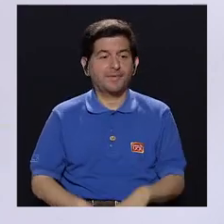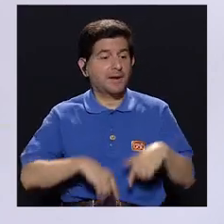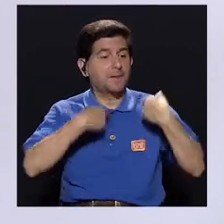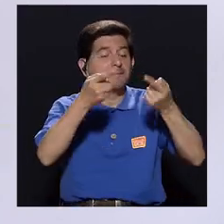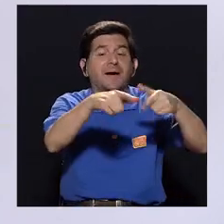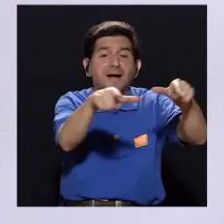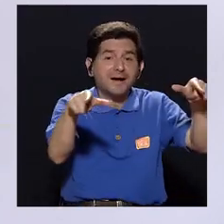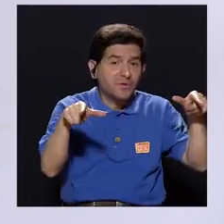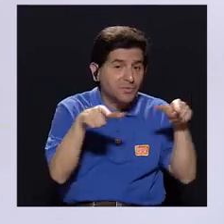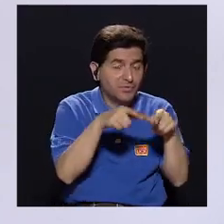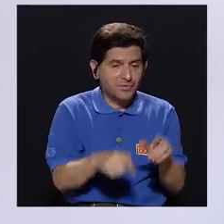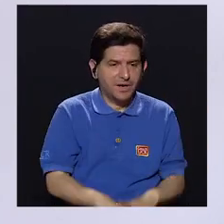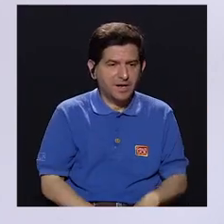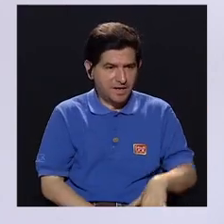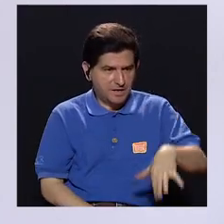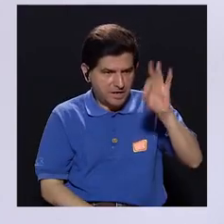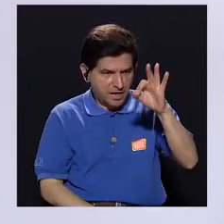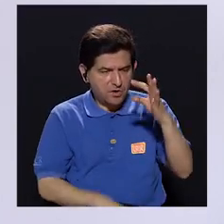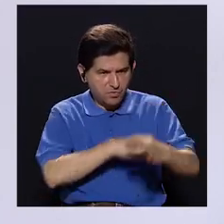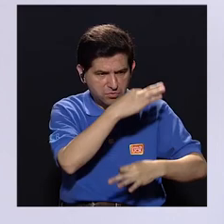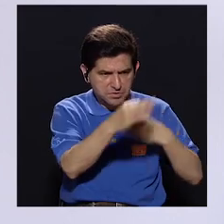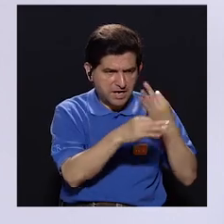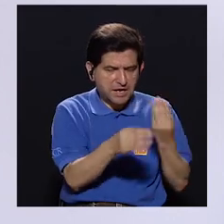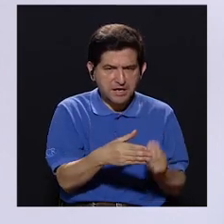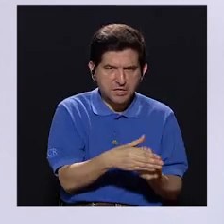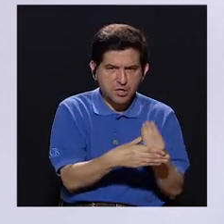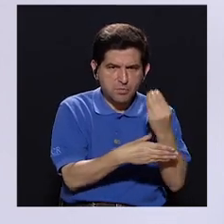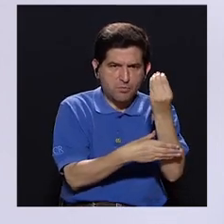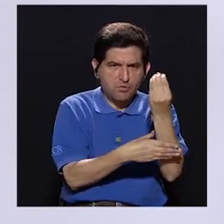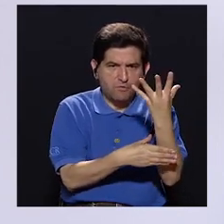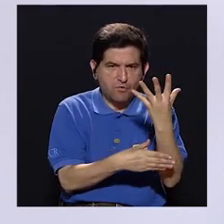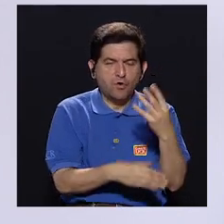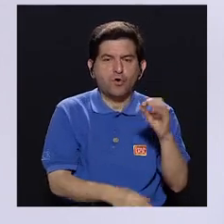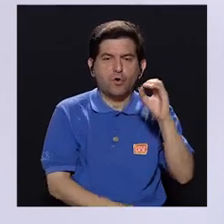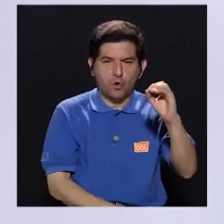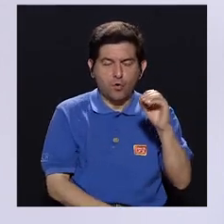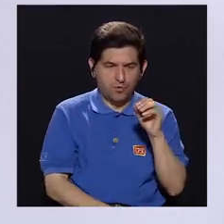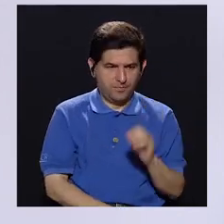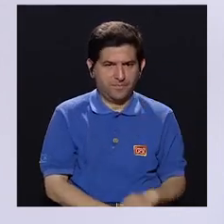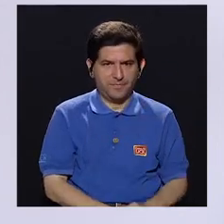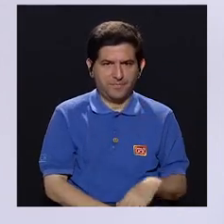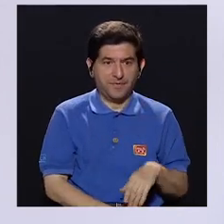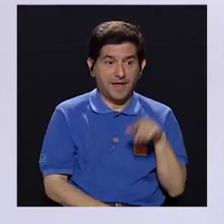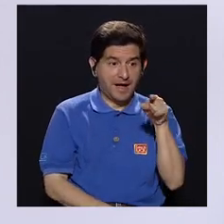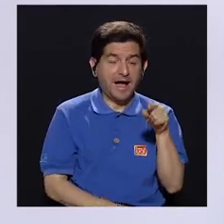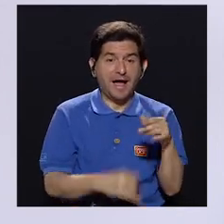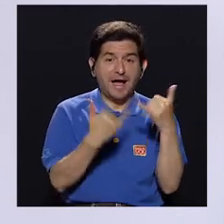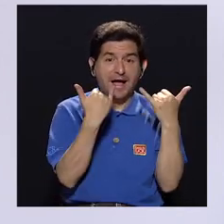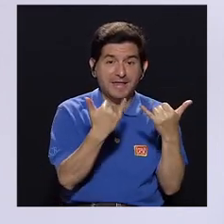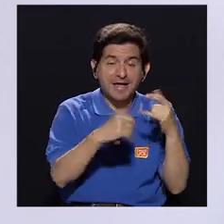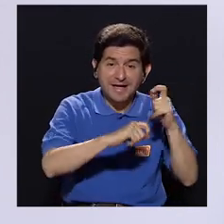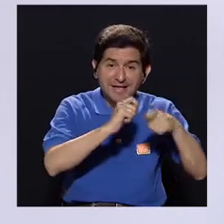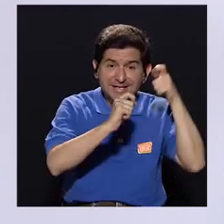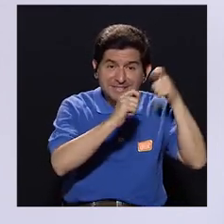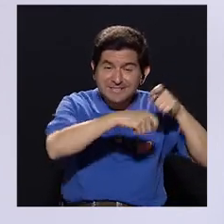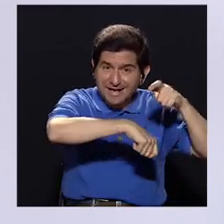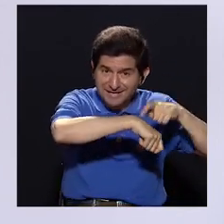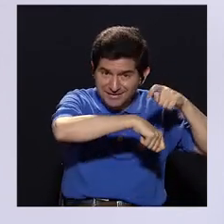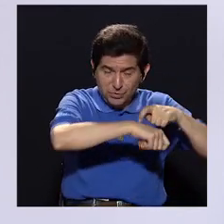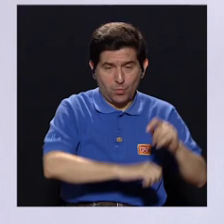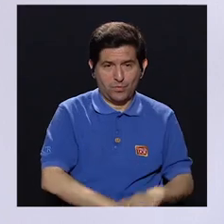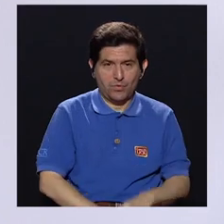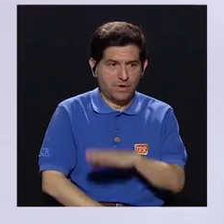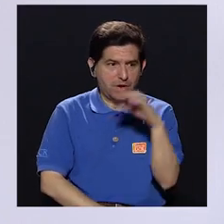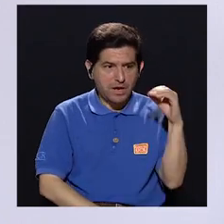ir al campo tenés que encontrar la especie de orquídea tenes que encontrar esa especie de orquídea en flor en ese momento y